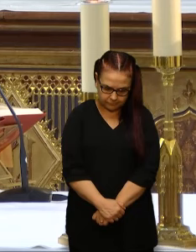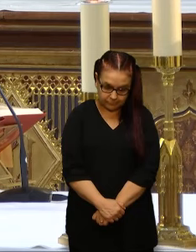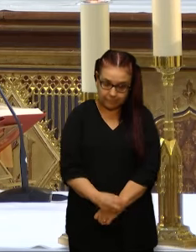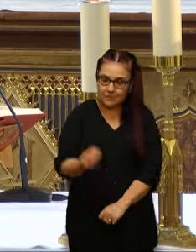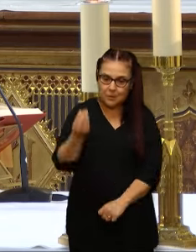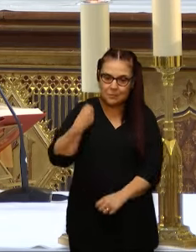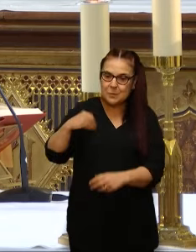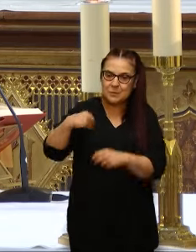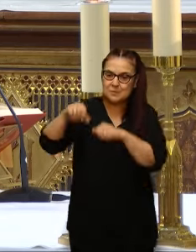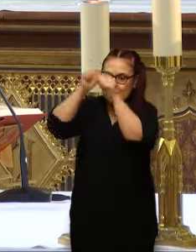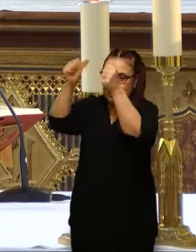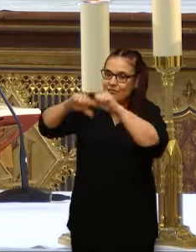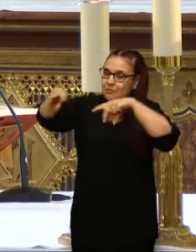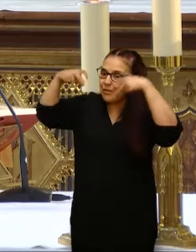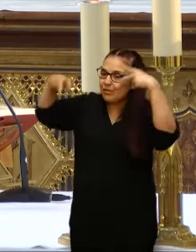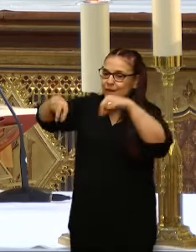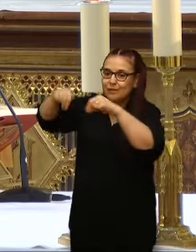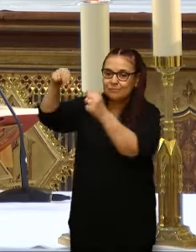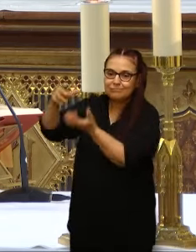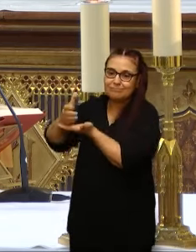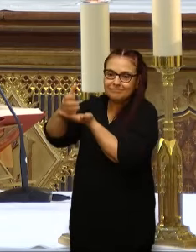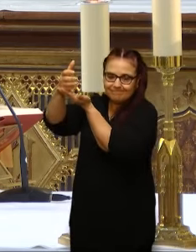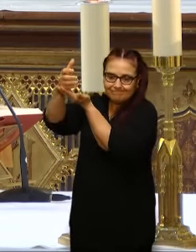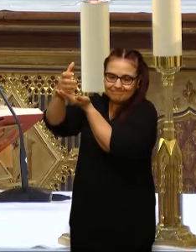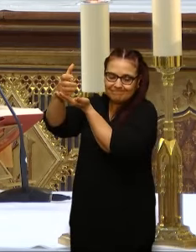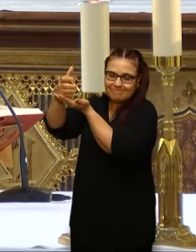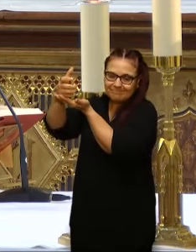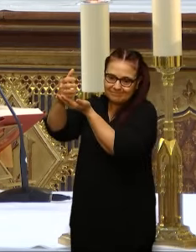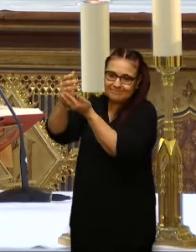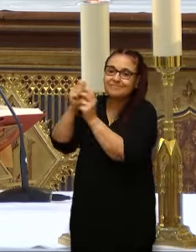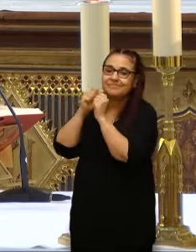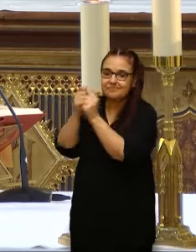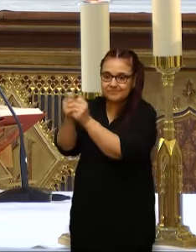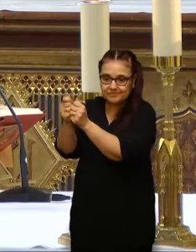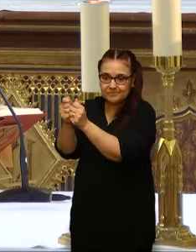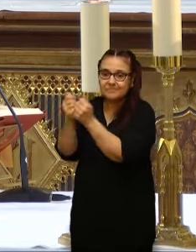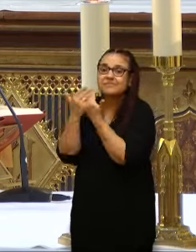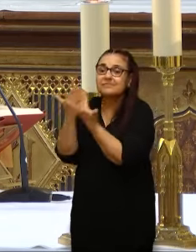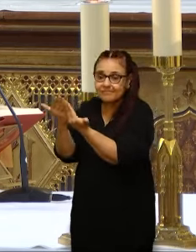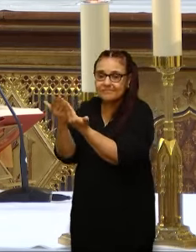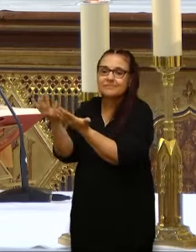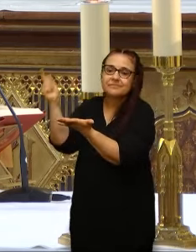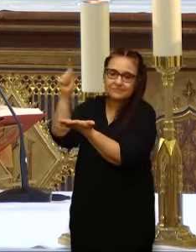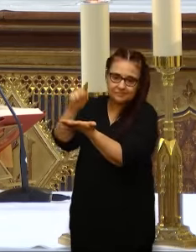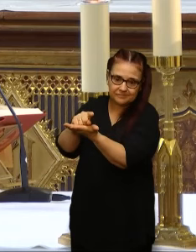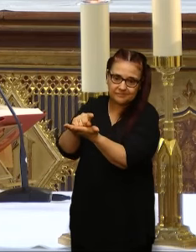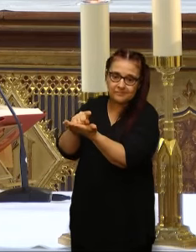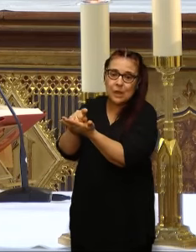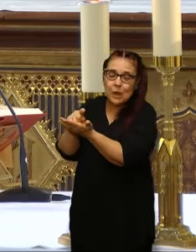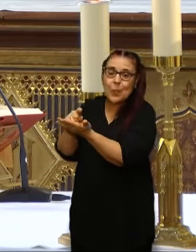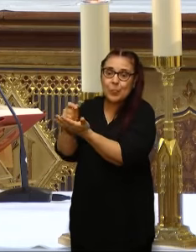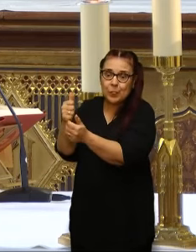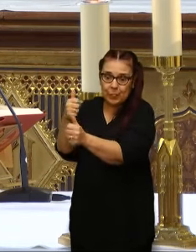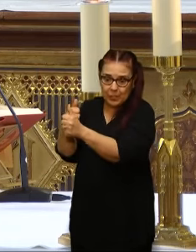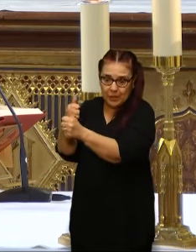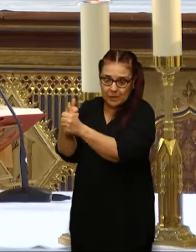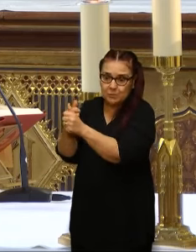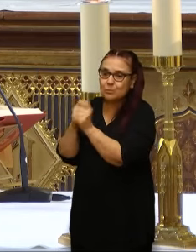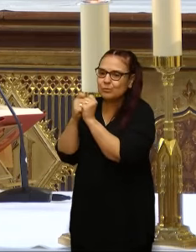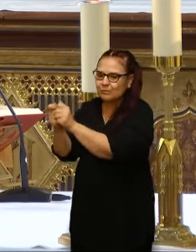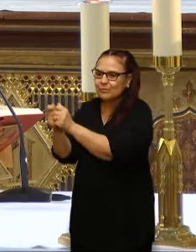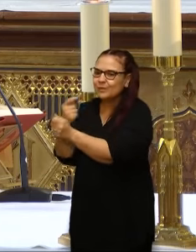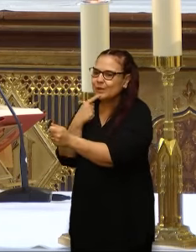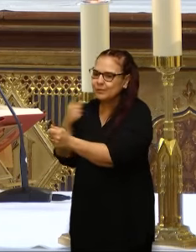Del mismo modo, acabada la cena, tomó el cáliz y, dándote gracias de nuevo, lo pasó a